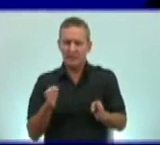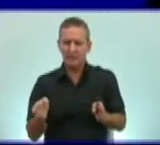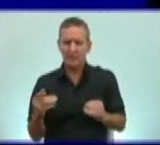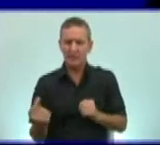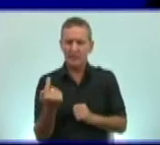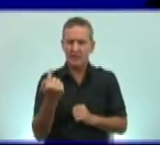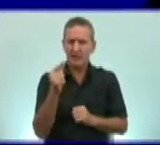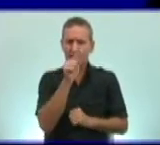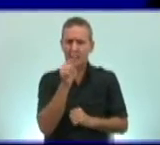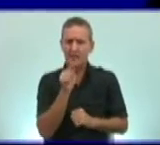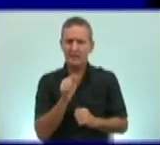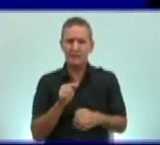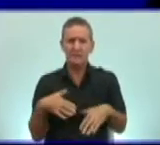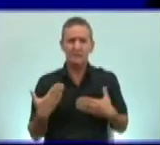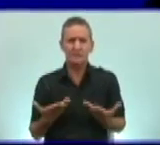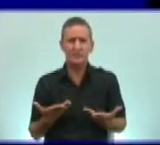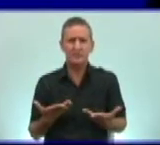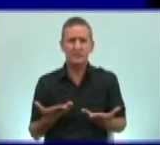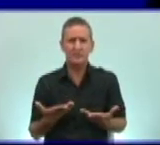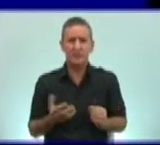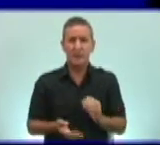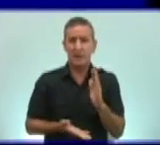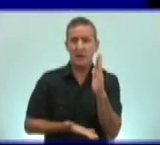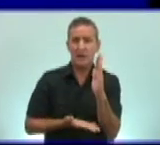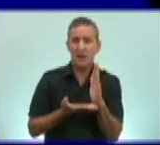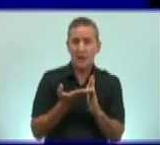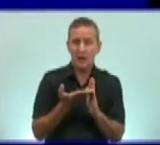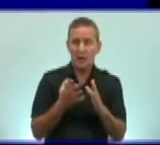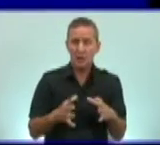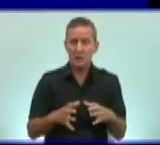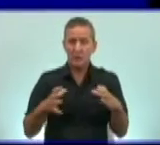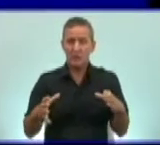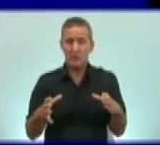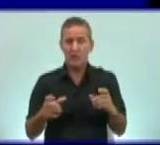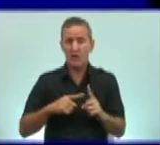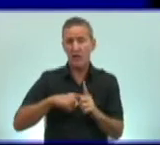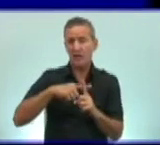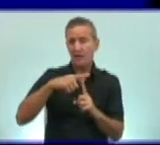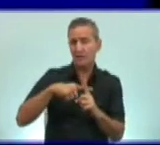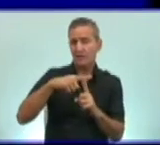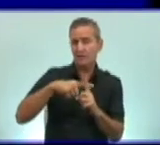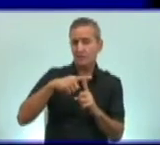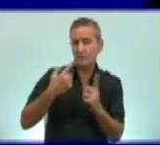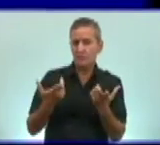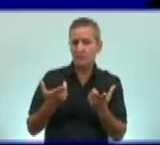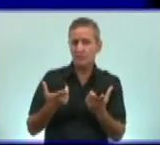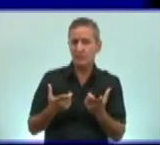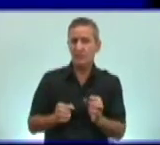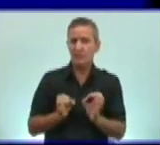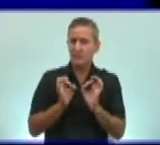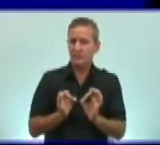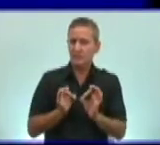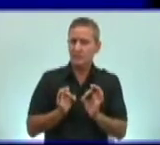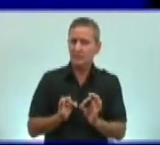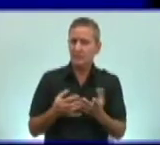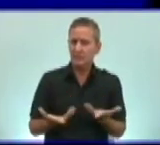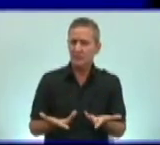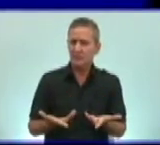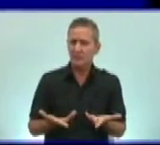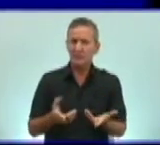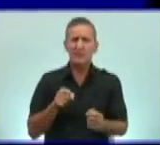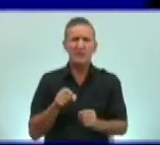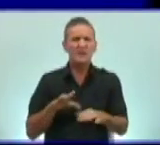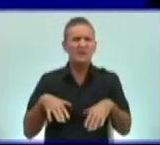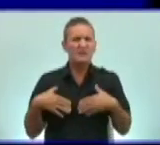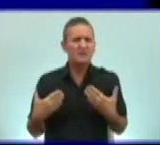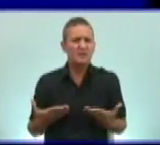pues sería que al aumentar el volumen del recipiente a temperatura constante, pues ¿qué sucede con